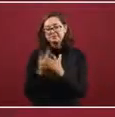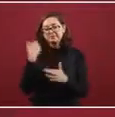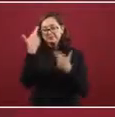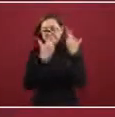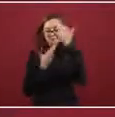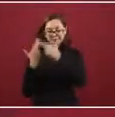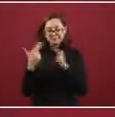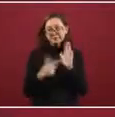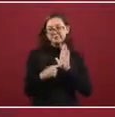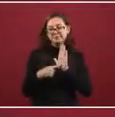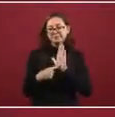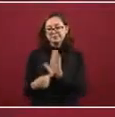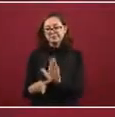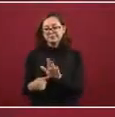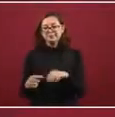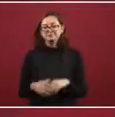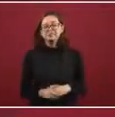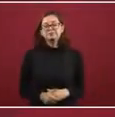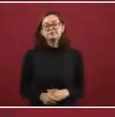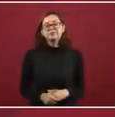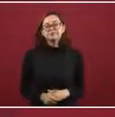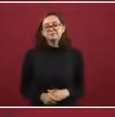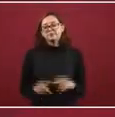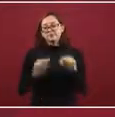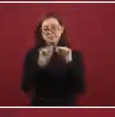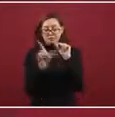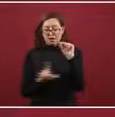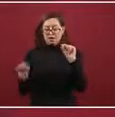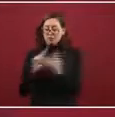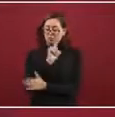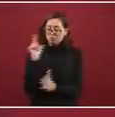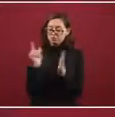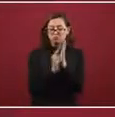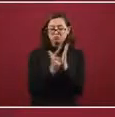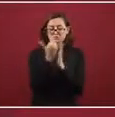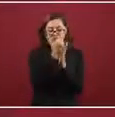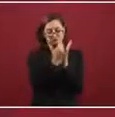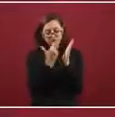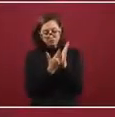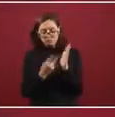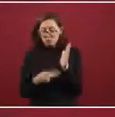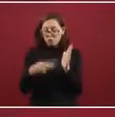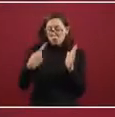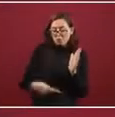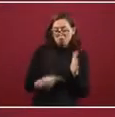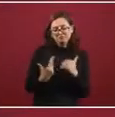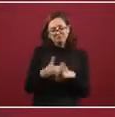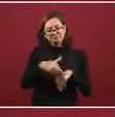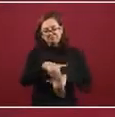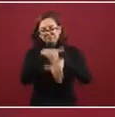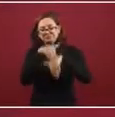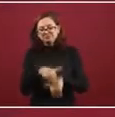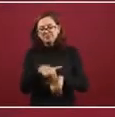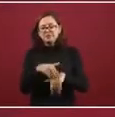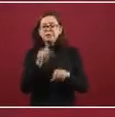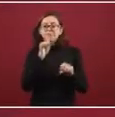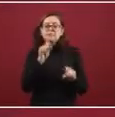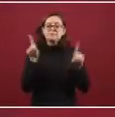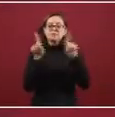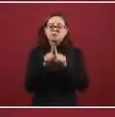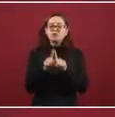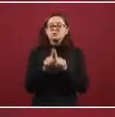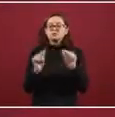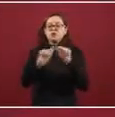México ha adoptado una estrategia conforme a su ley y a sus decisiones, y el despliegue de la Guardia Nacional, así